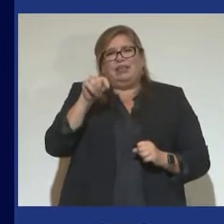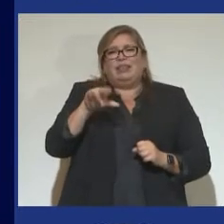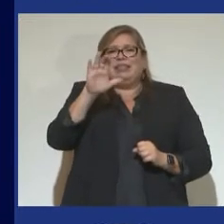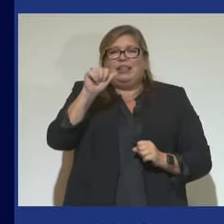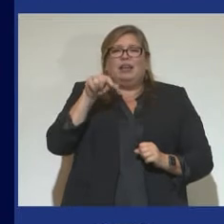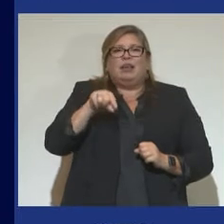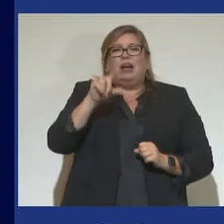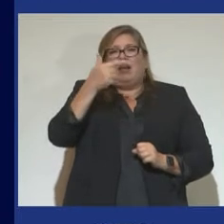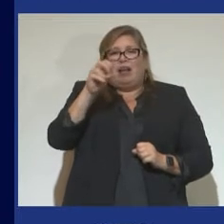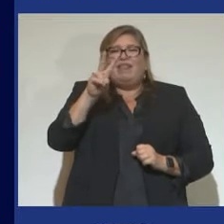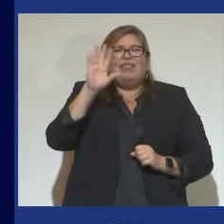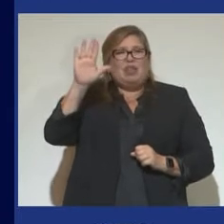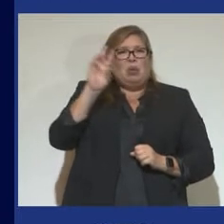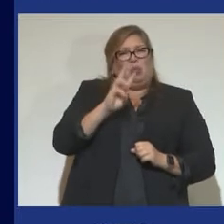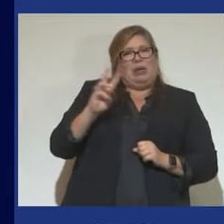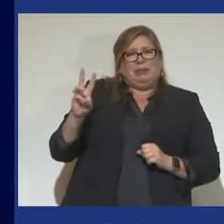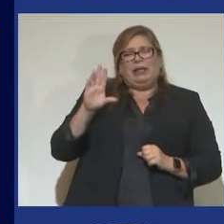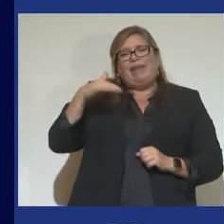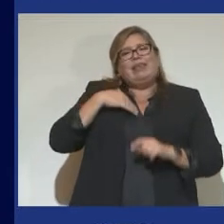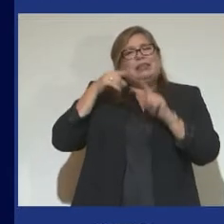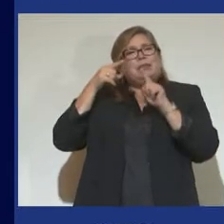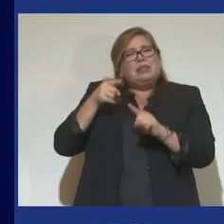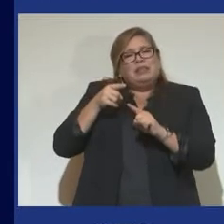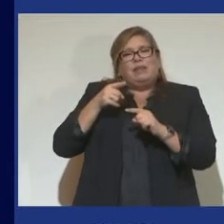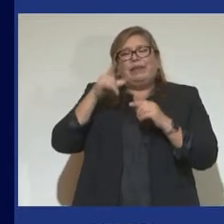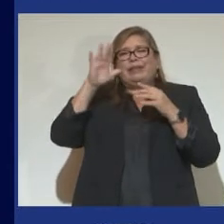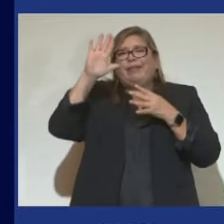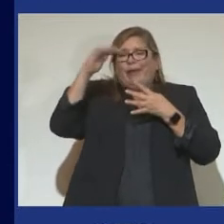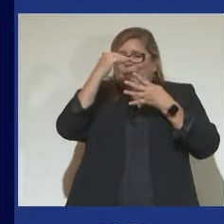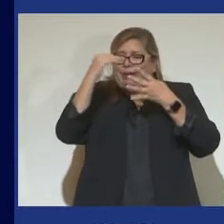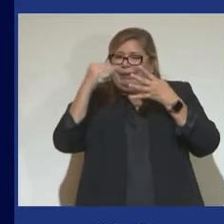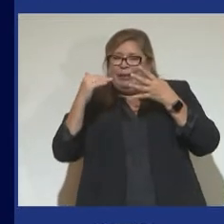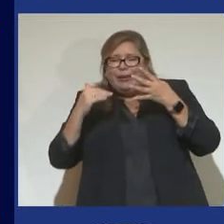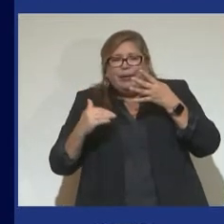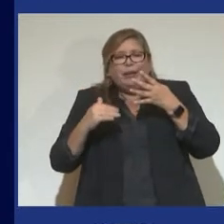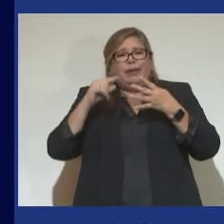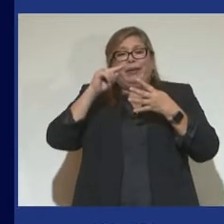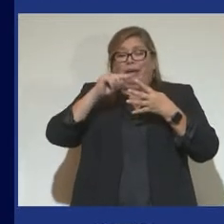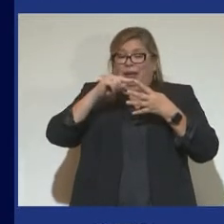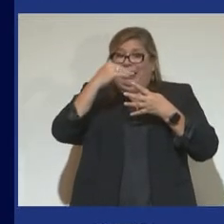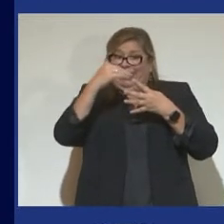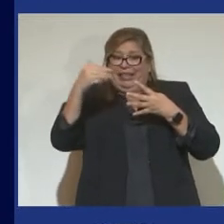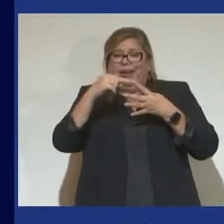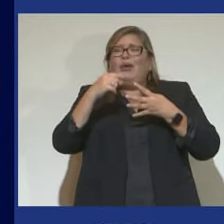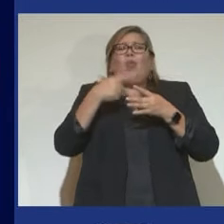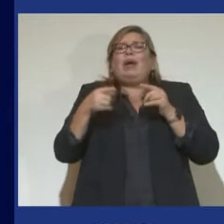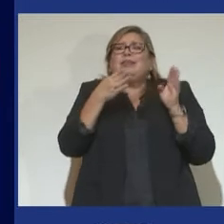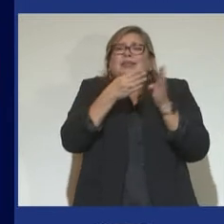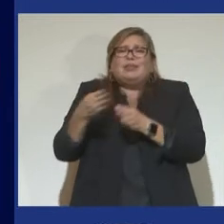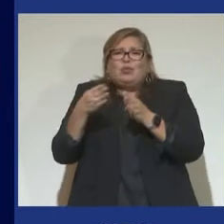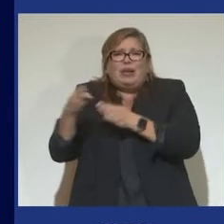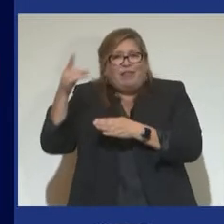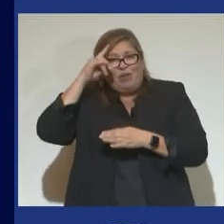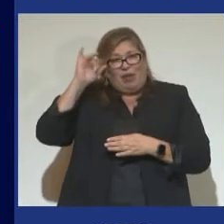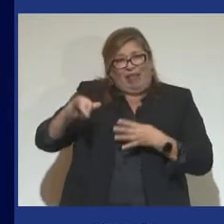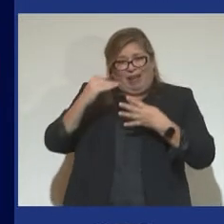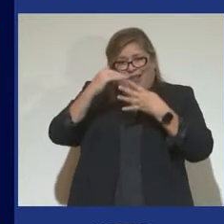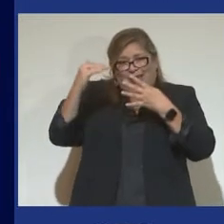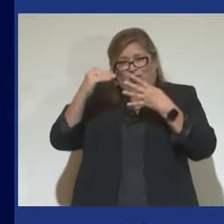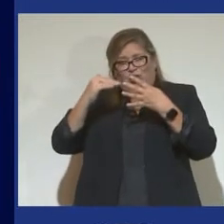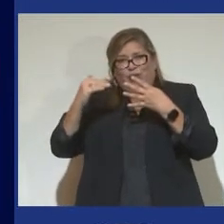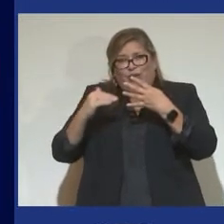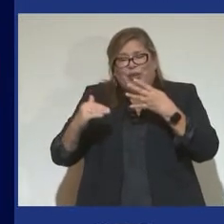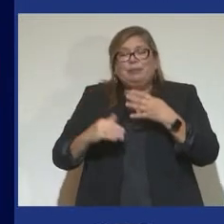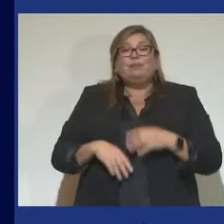página kobe 19 puntos se apuntó g v hay estrategias específicas con niveles específicos pero lo que hicimos